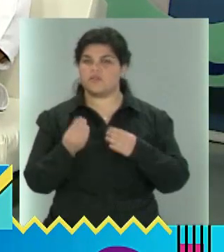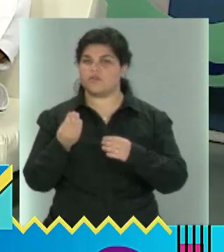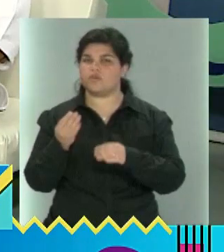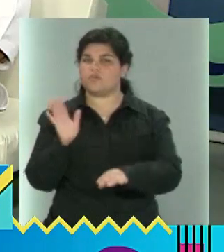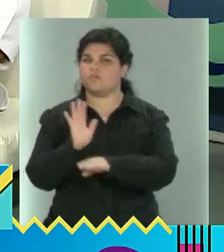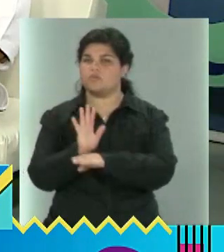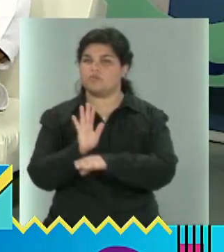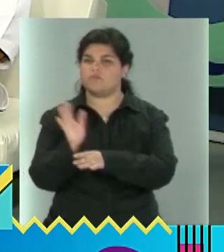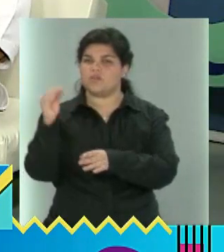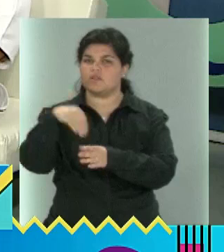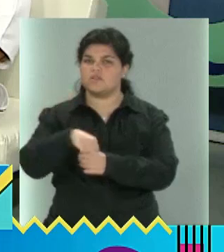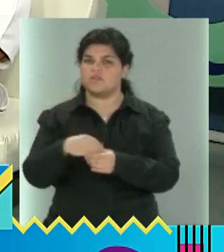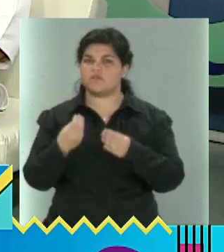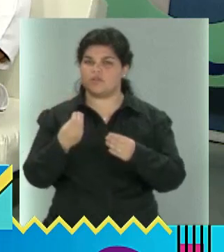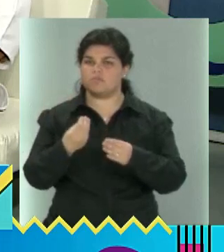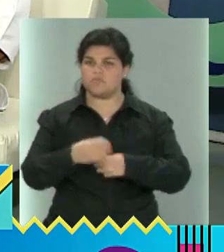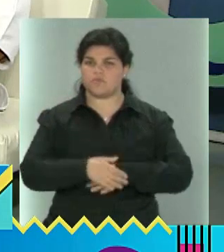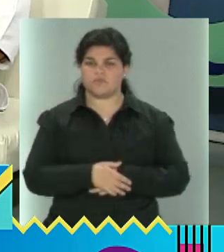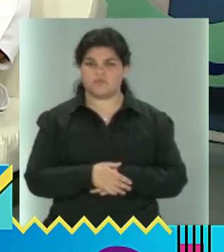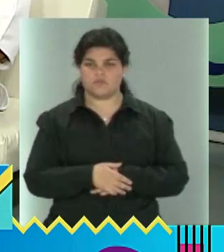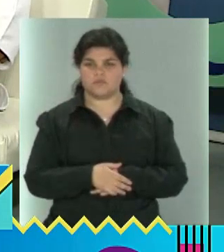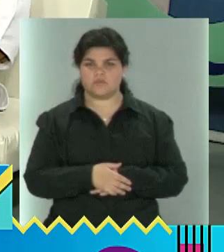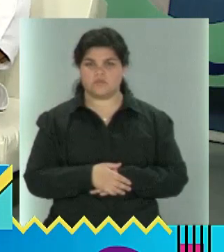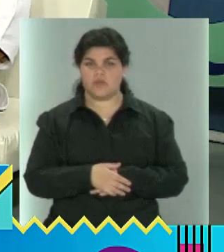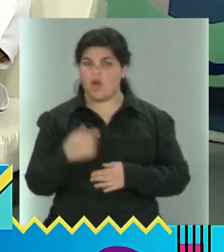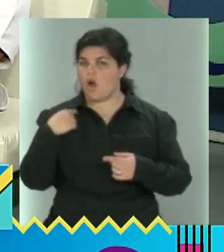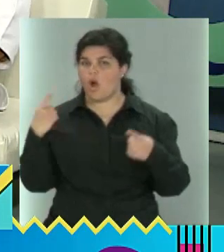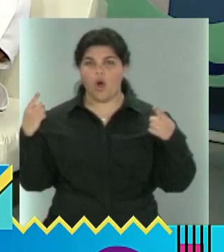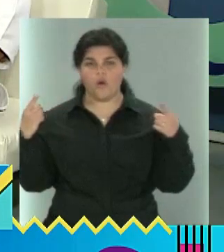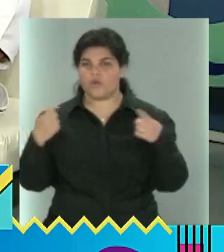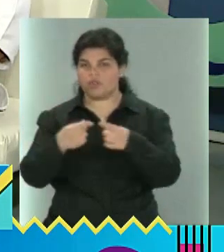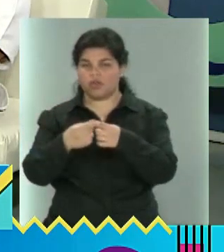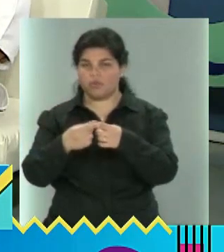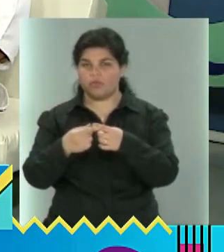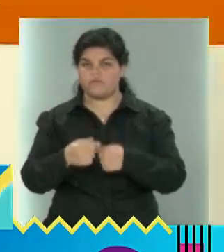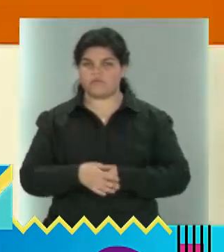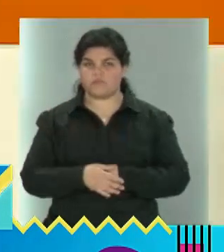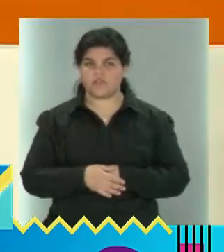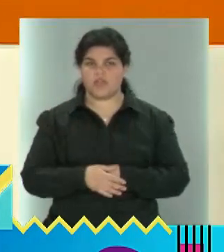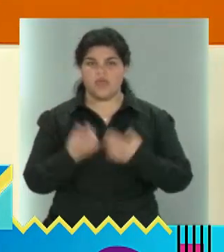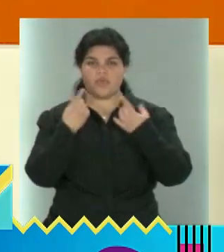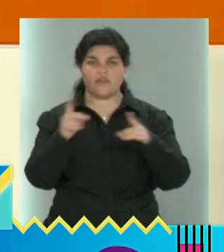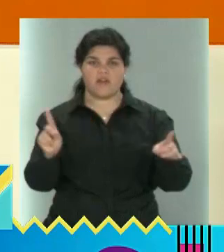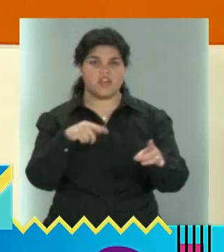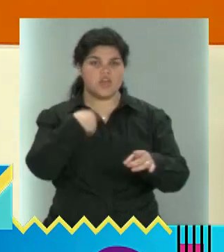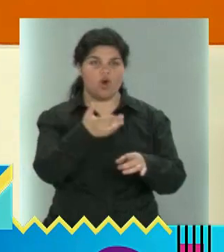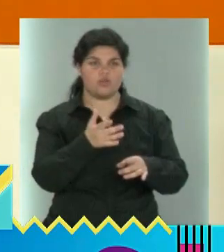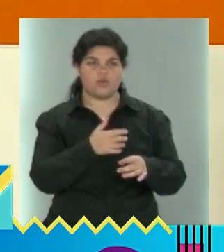le agregarías? Bueno, que el objetivo que hay detrás de las artes marciales, a diferencia del deporte de contacto